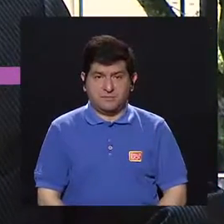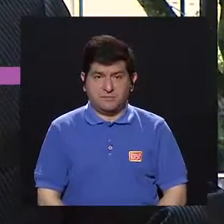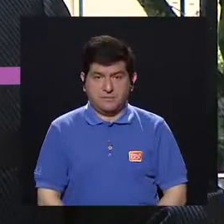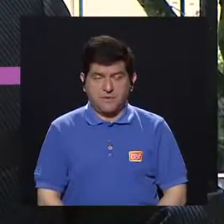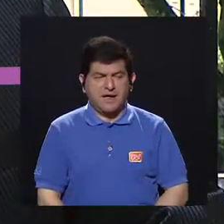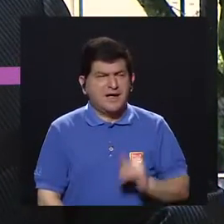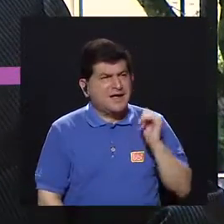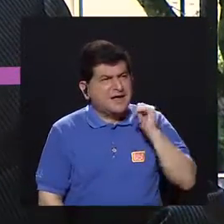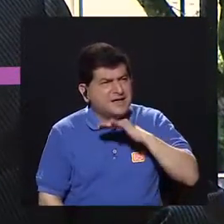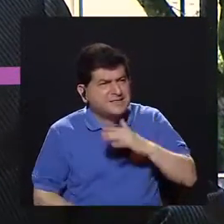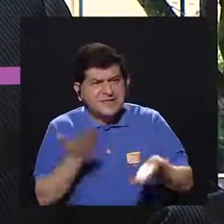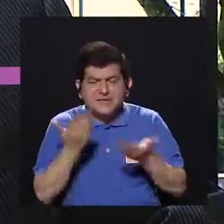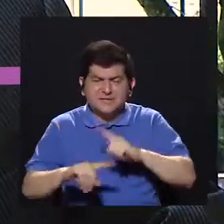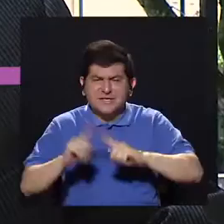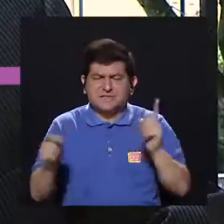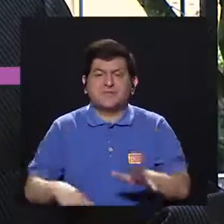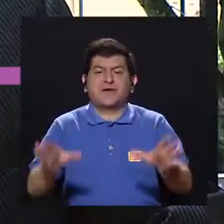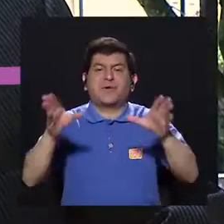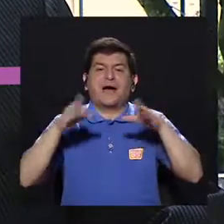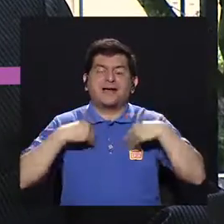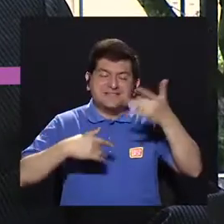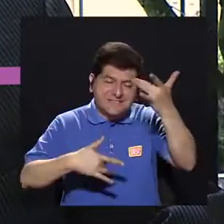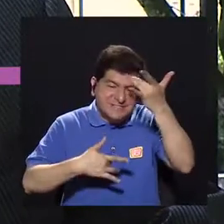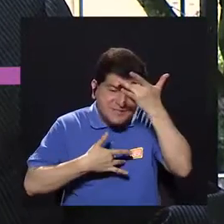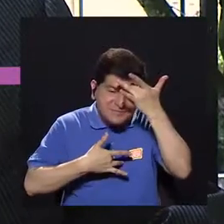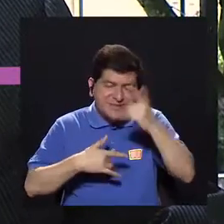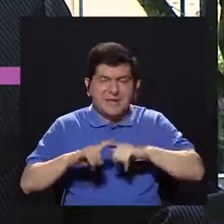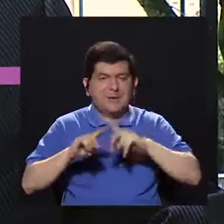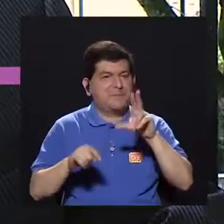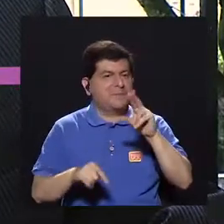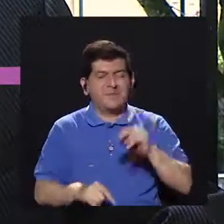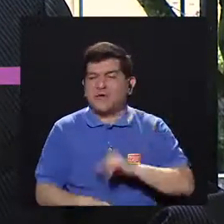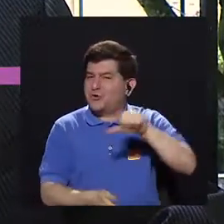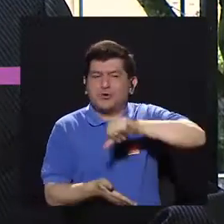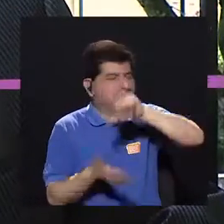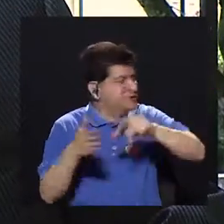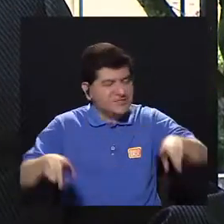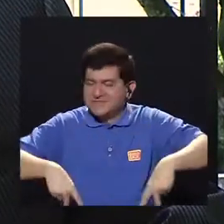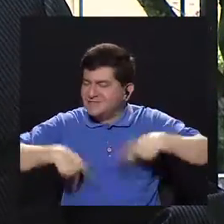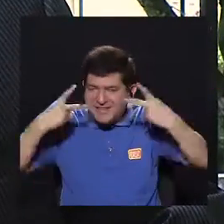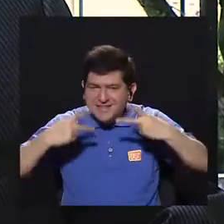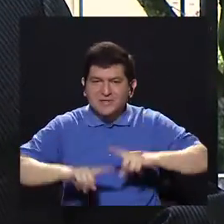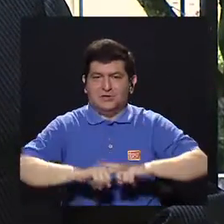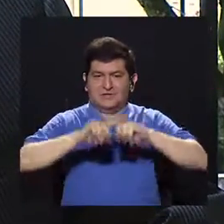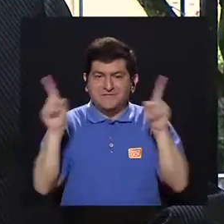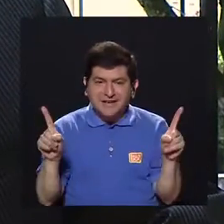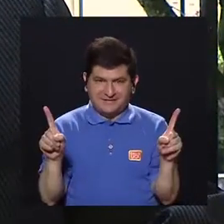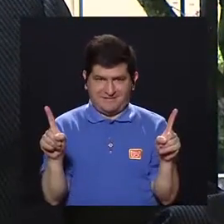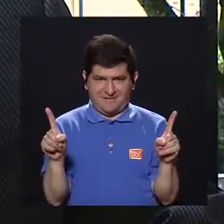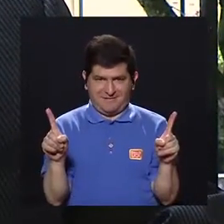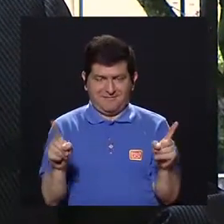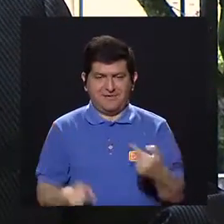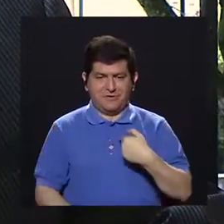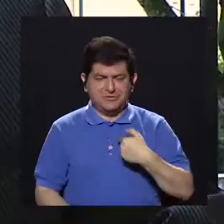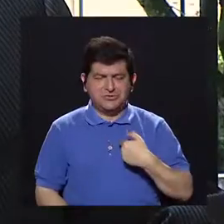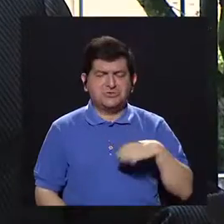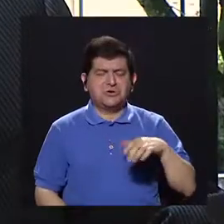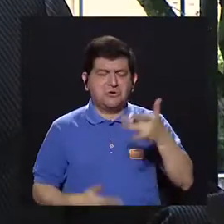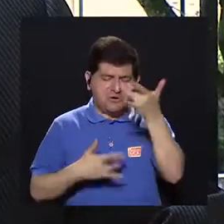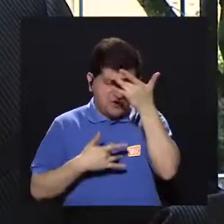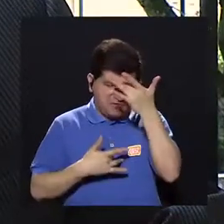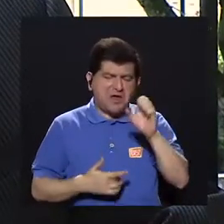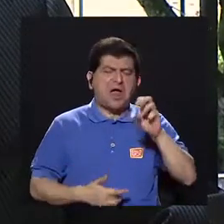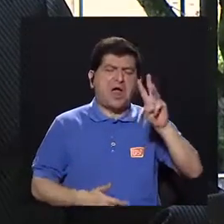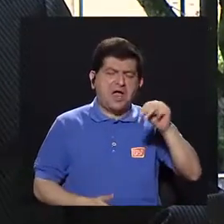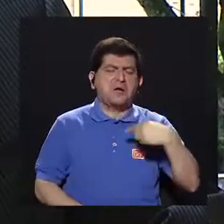es, aunque suene extraño, aceptar la enfermedad, pero no hacerla el centro de su vida, que son dos cosas diferentes. Yo